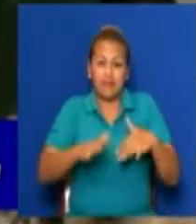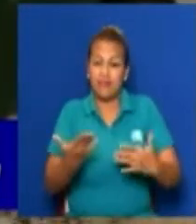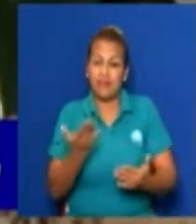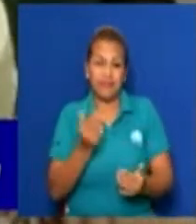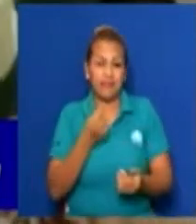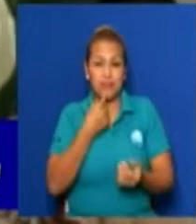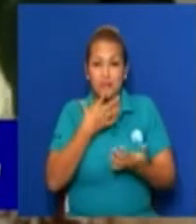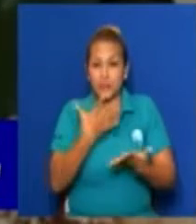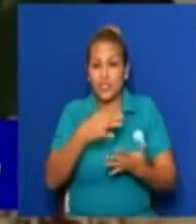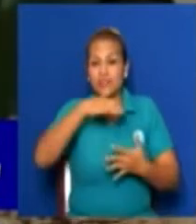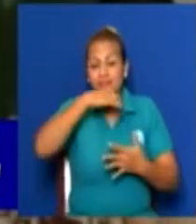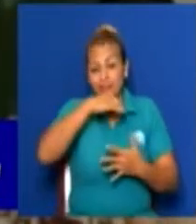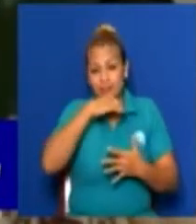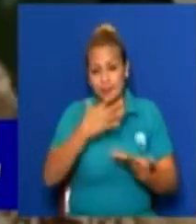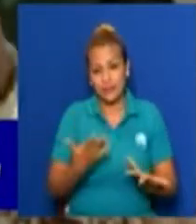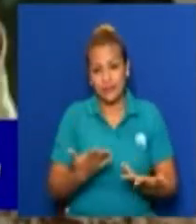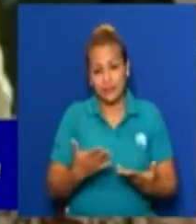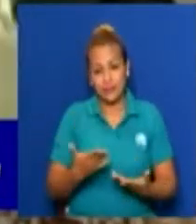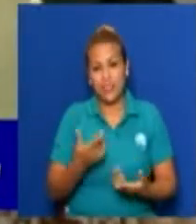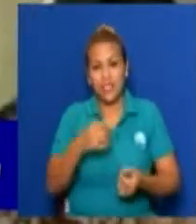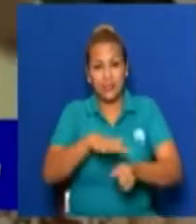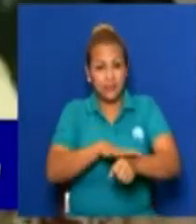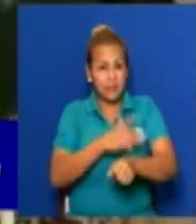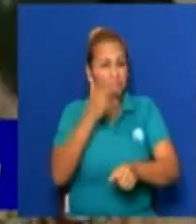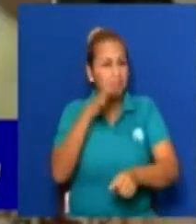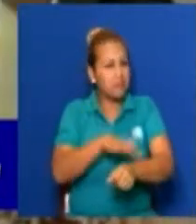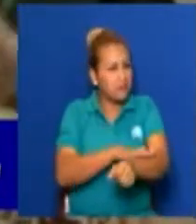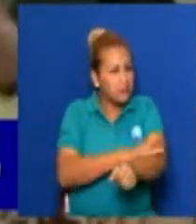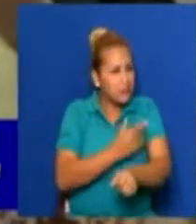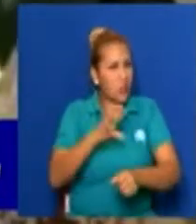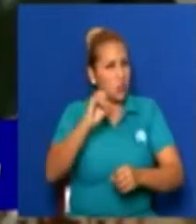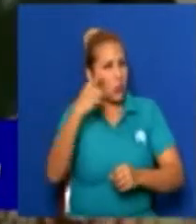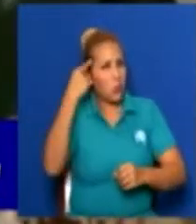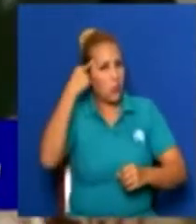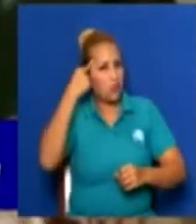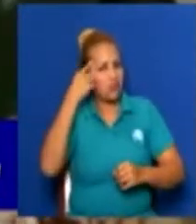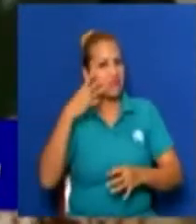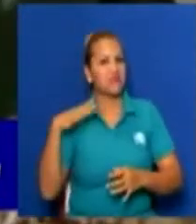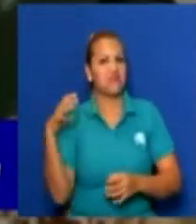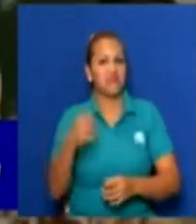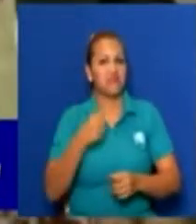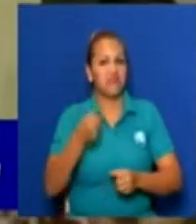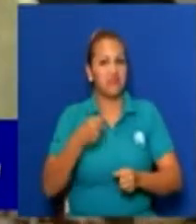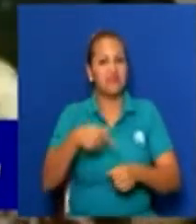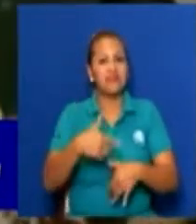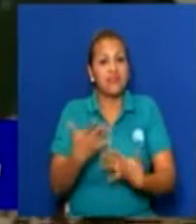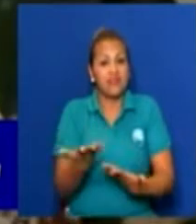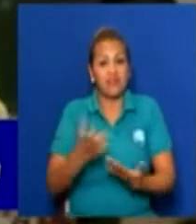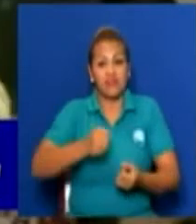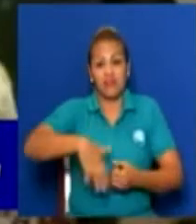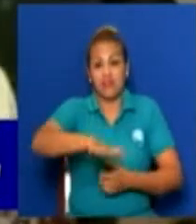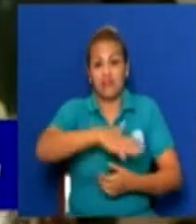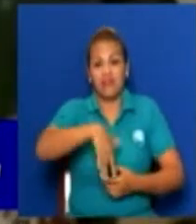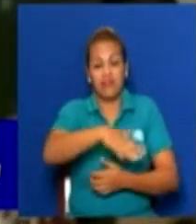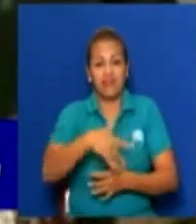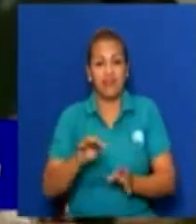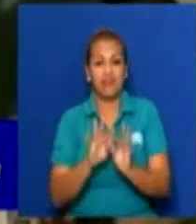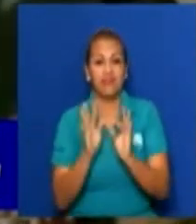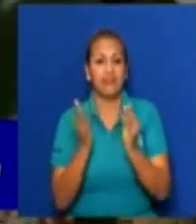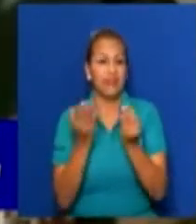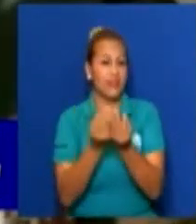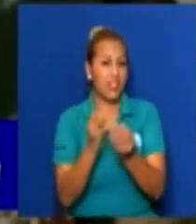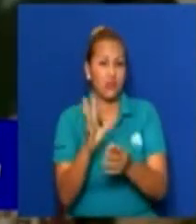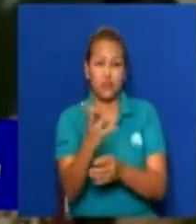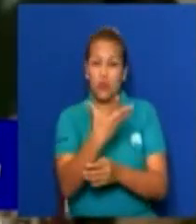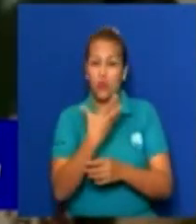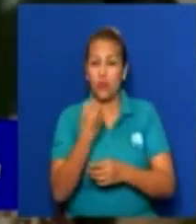Y nuestros pensamientos machistas invaden a toda la sociedad, no solamente es que el machismo está en